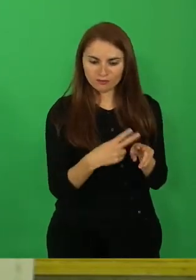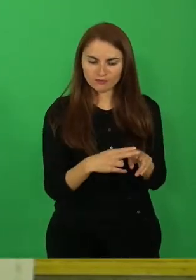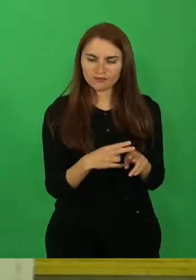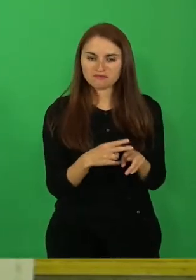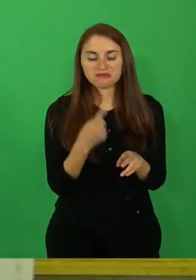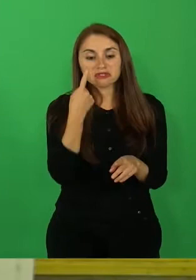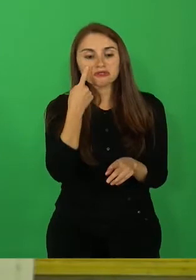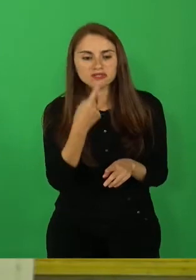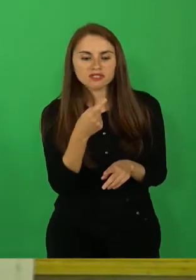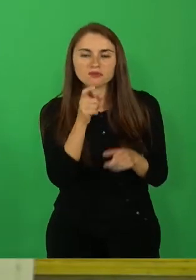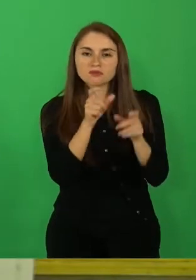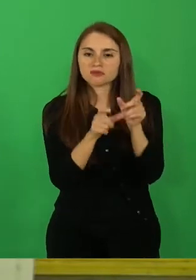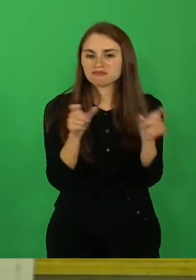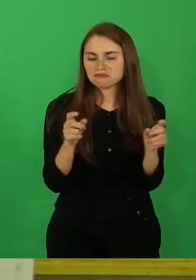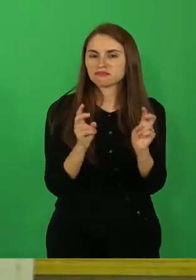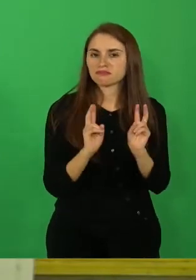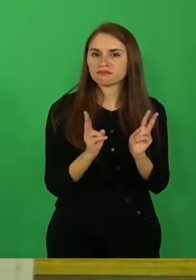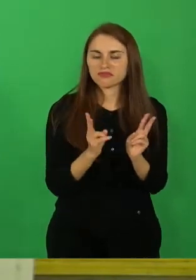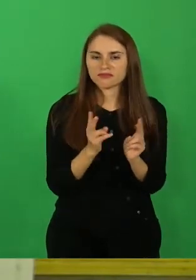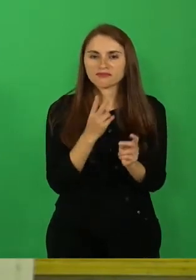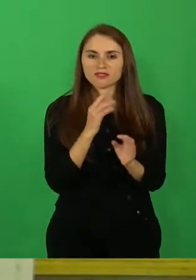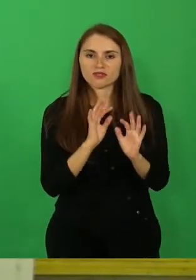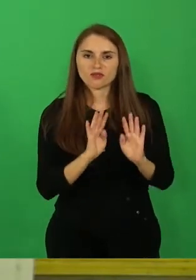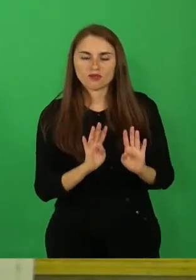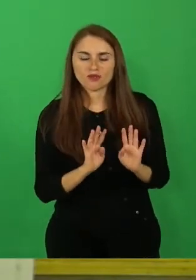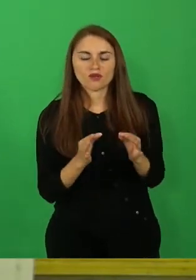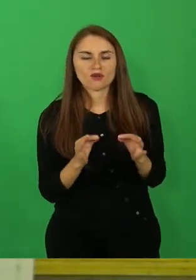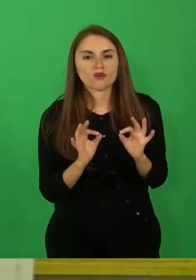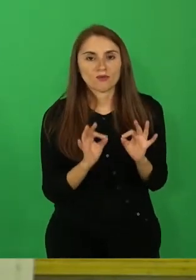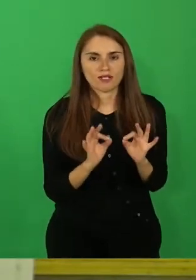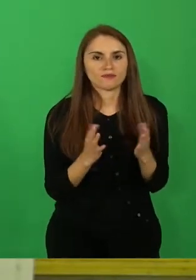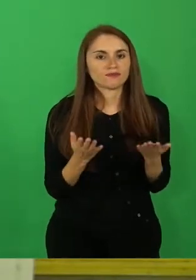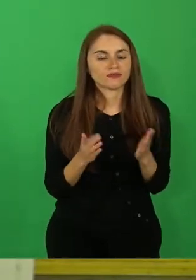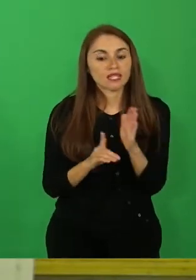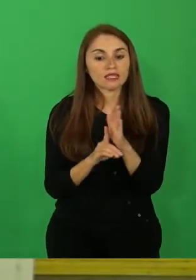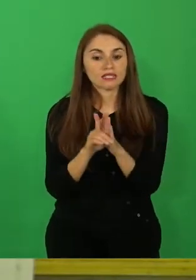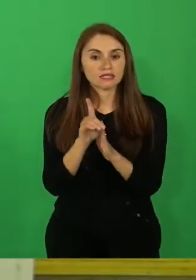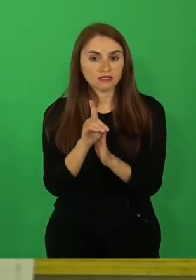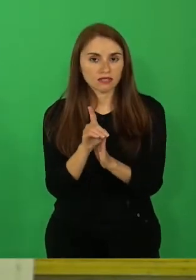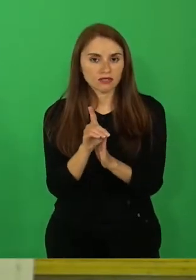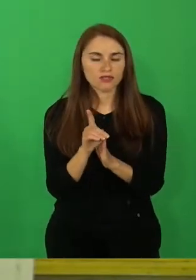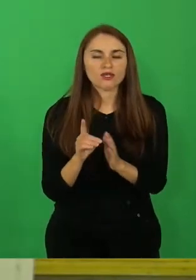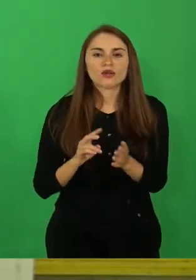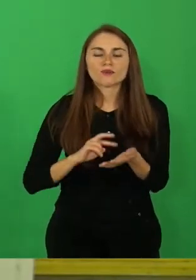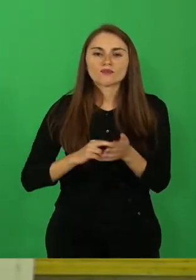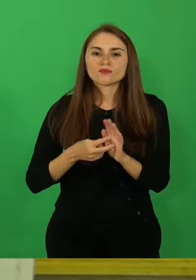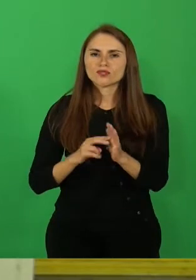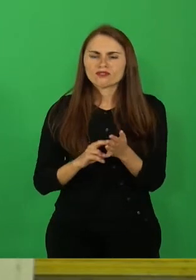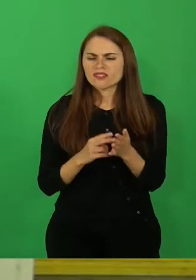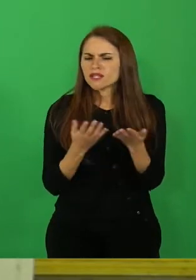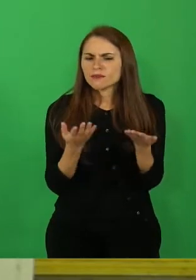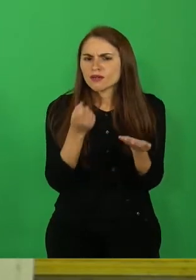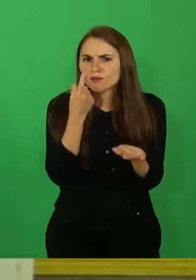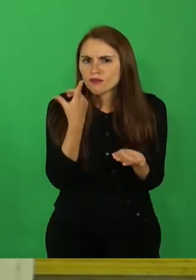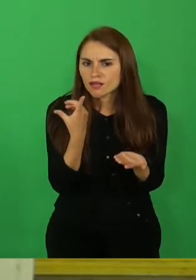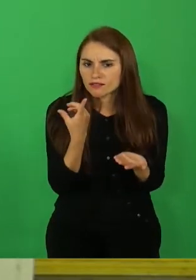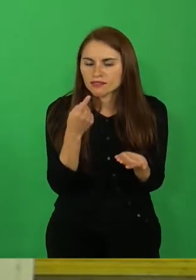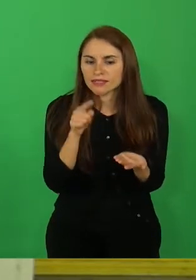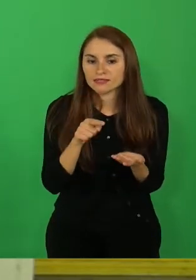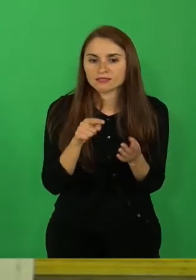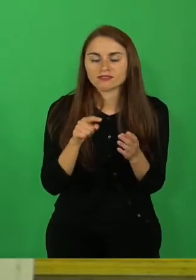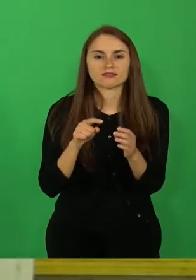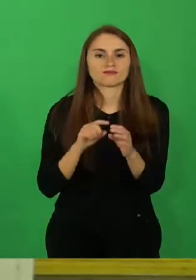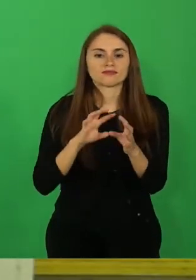vida normal. Luego, en el desarrollo, conocemos la situación problemática que enfrenta él, que es cuando está en este